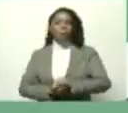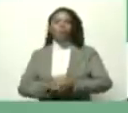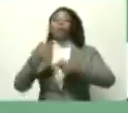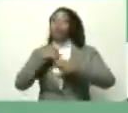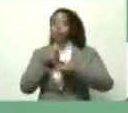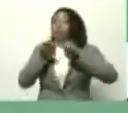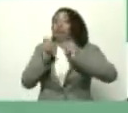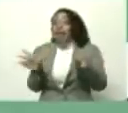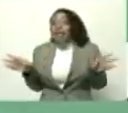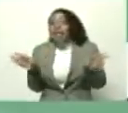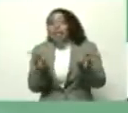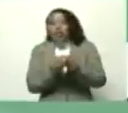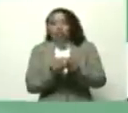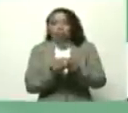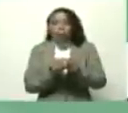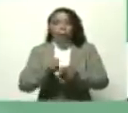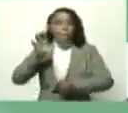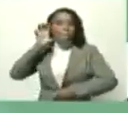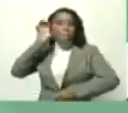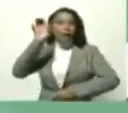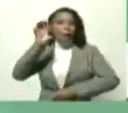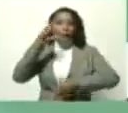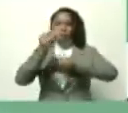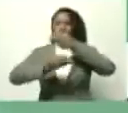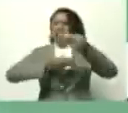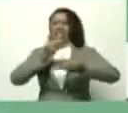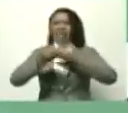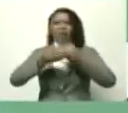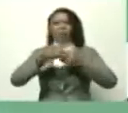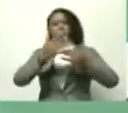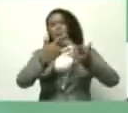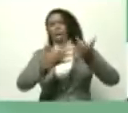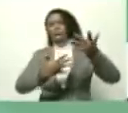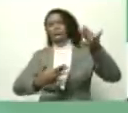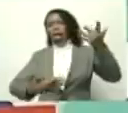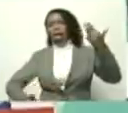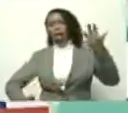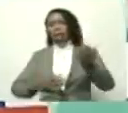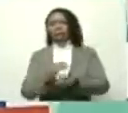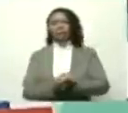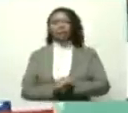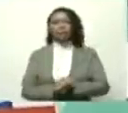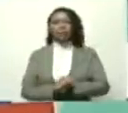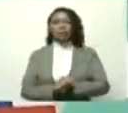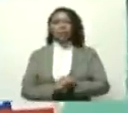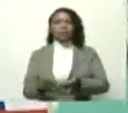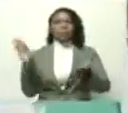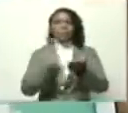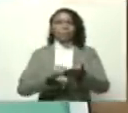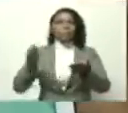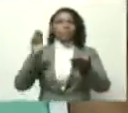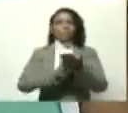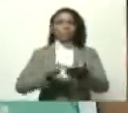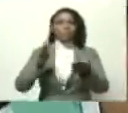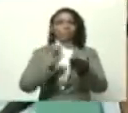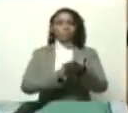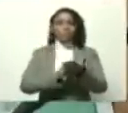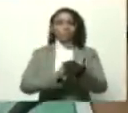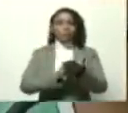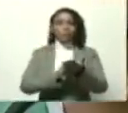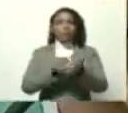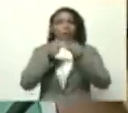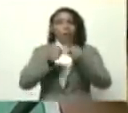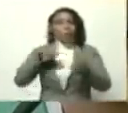de resumir en un mapa, para no hacerlo demasiado cansino, todas las veces en que se